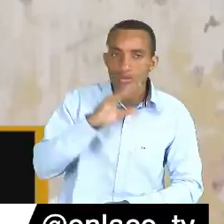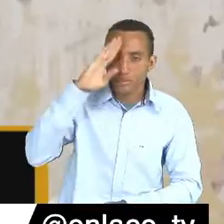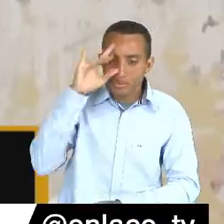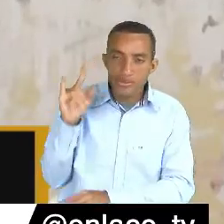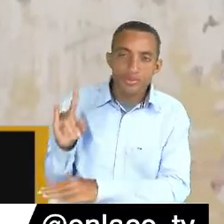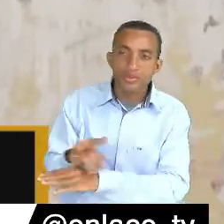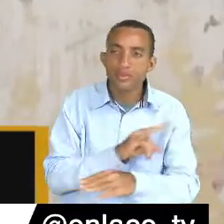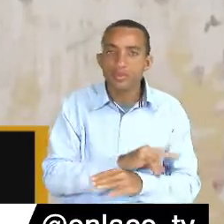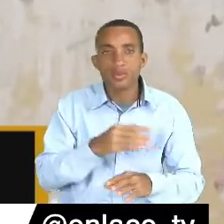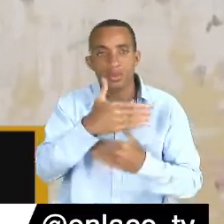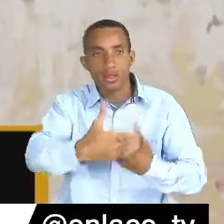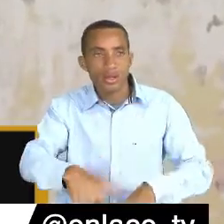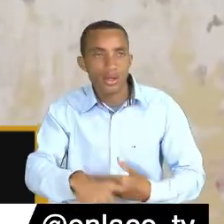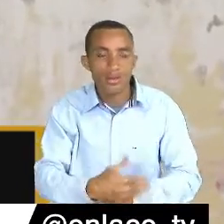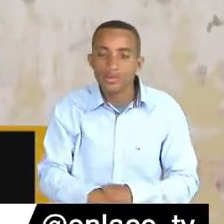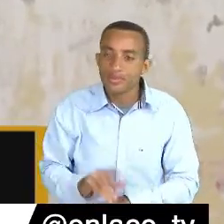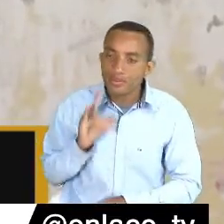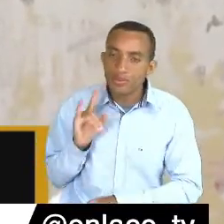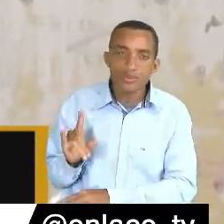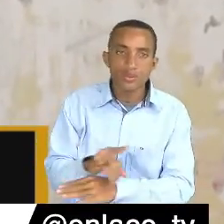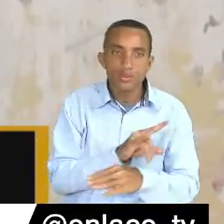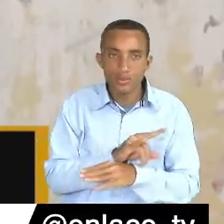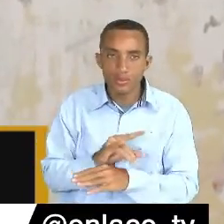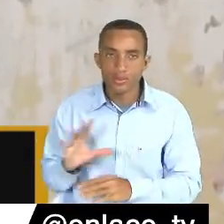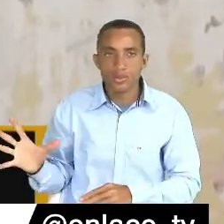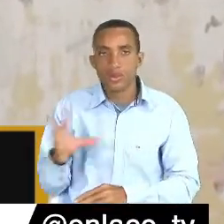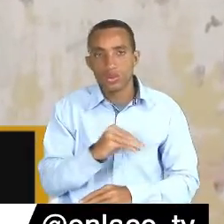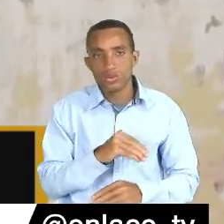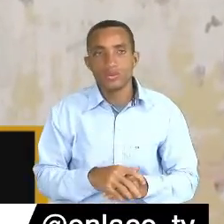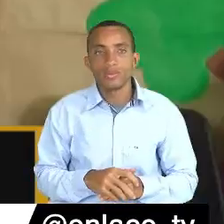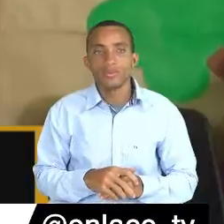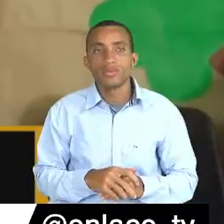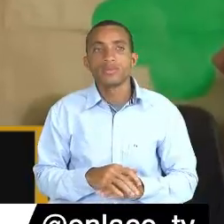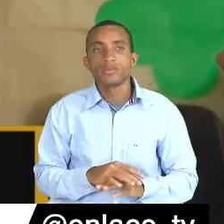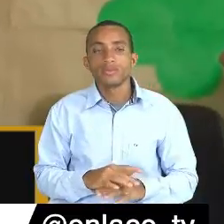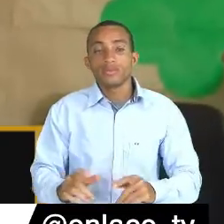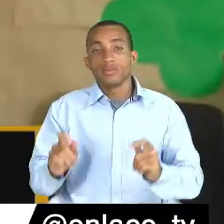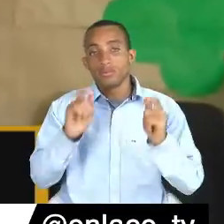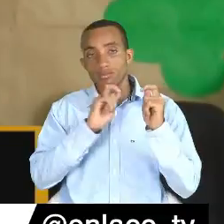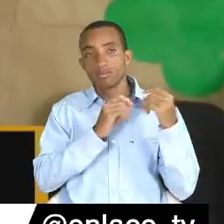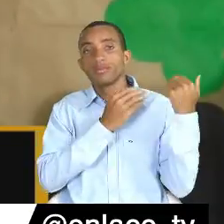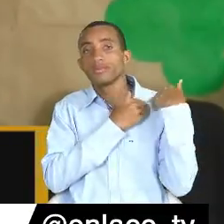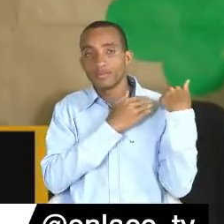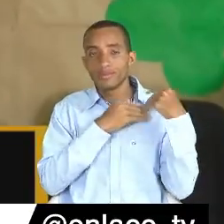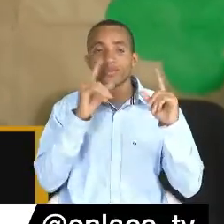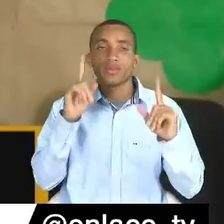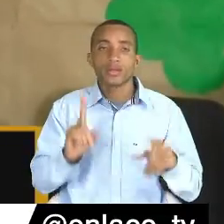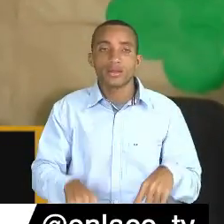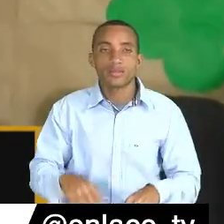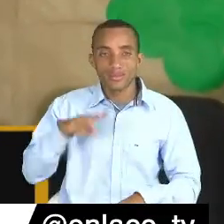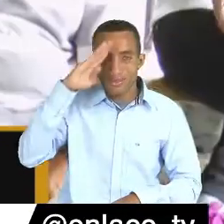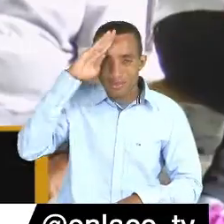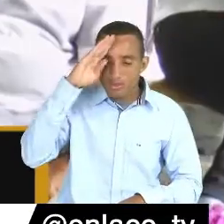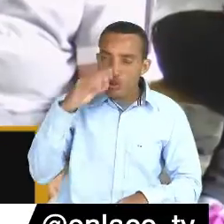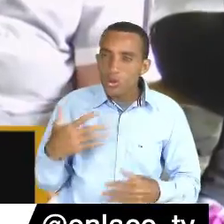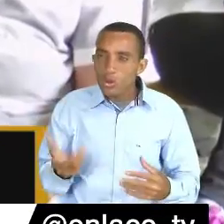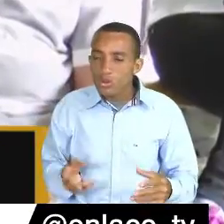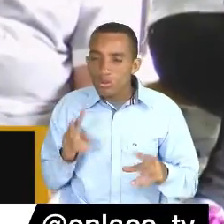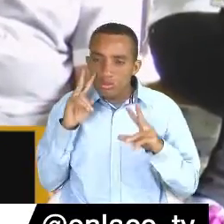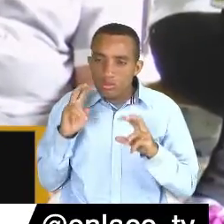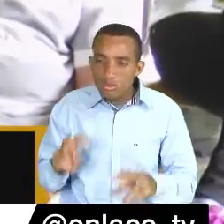calle, funcionando en la labor pues para la cual fuimos destinados. También la policía estudia la posibilidad de proponer al